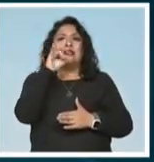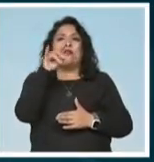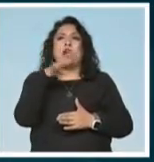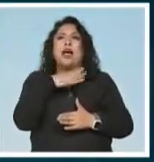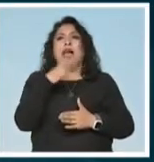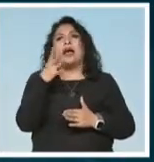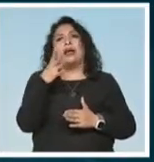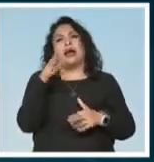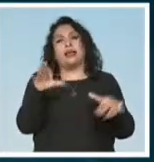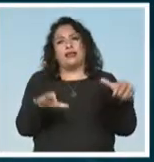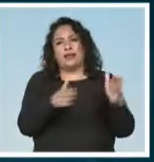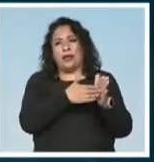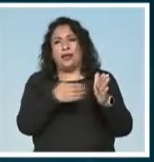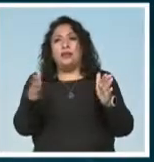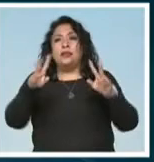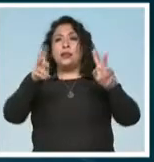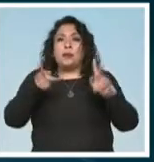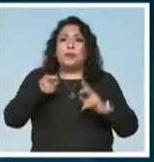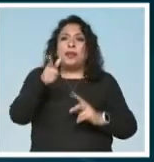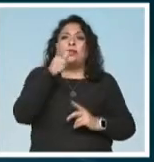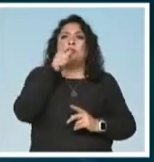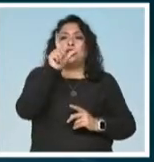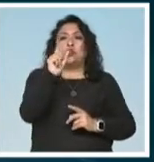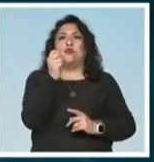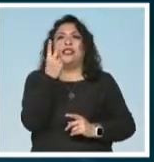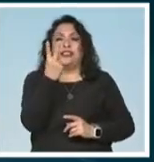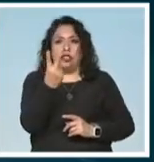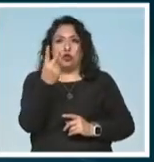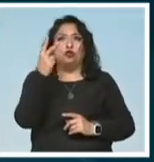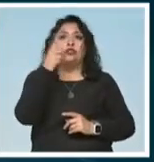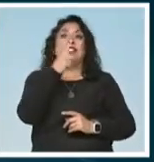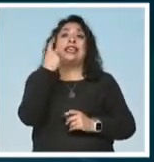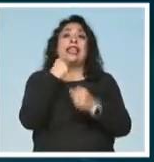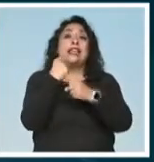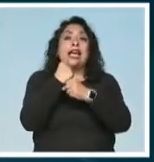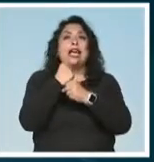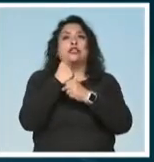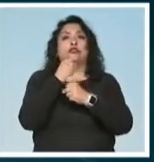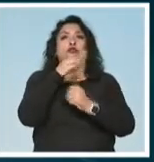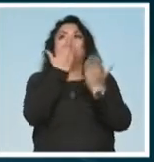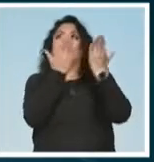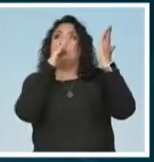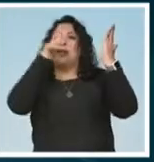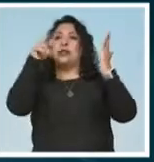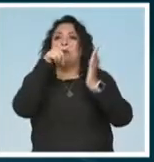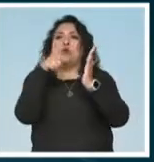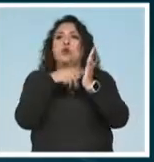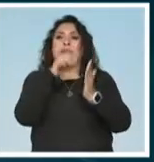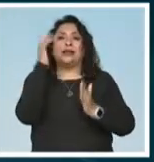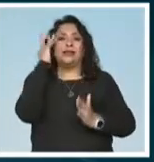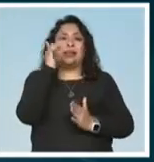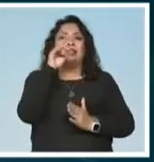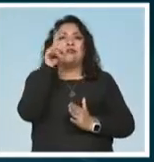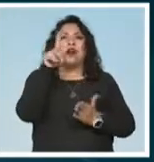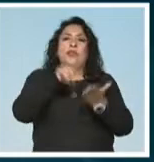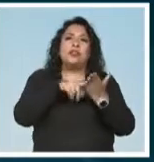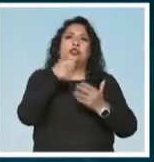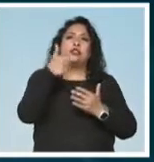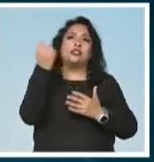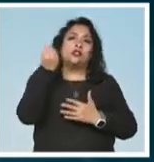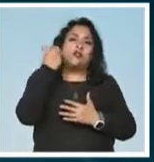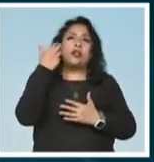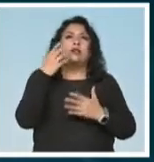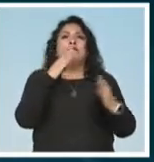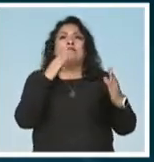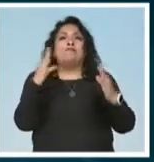ofrecerá un ciclo llamado El Espíritu del 22, un siglo del muralismo en San Ildefonso, integrado por 6 conferencias impartidas